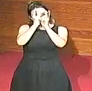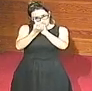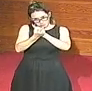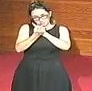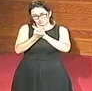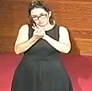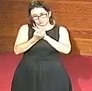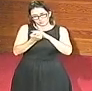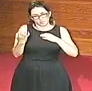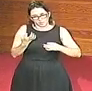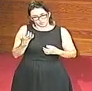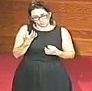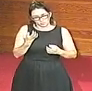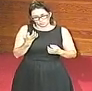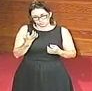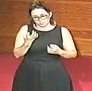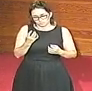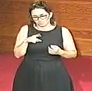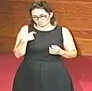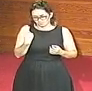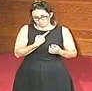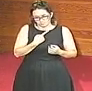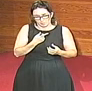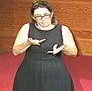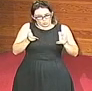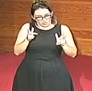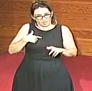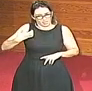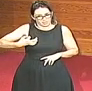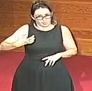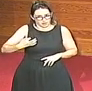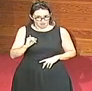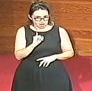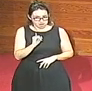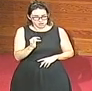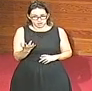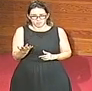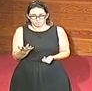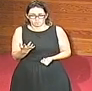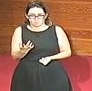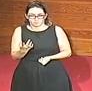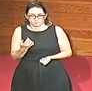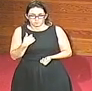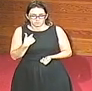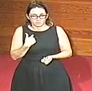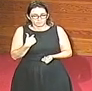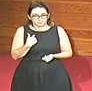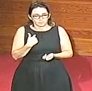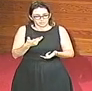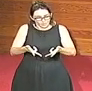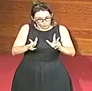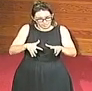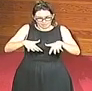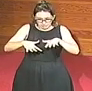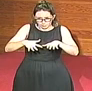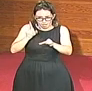serio todo esto, tenemos deberes democráticos, ¿no? ¿Cómo fundamos, ¿no? O cómo formamos en esa democracia activa europea,